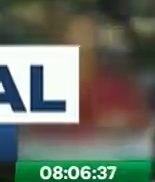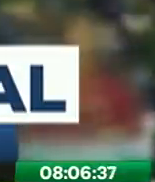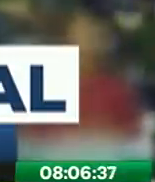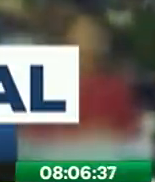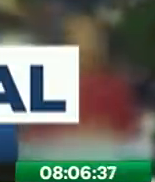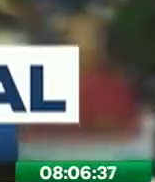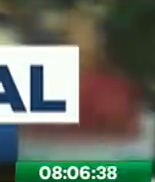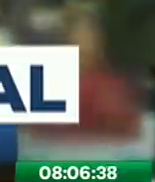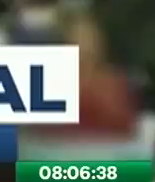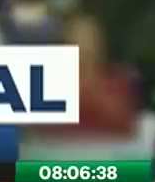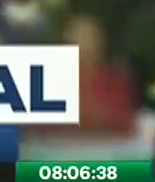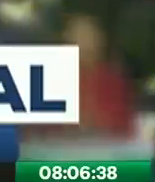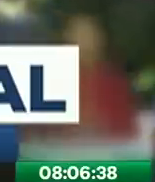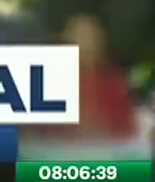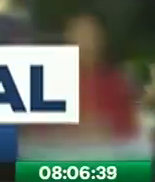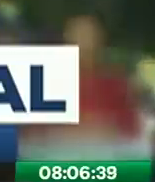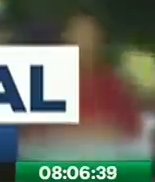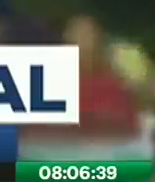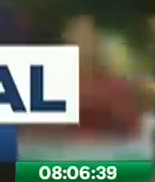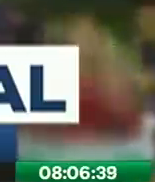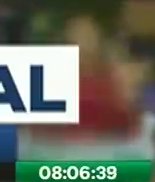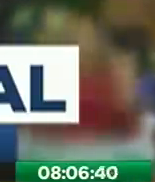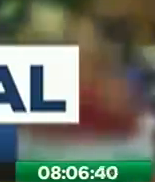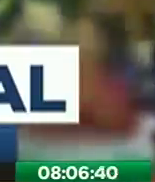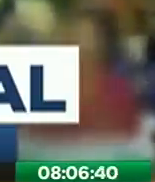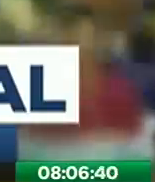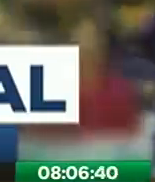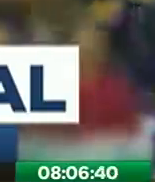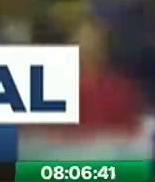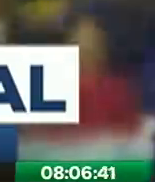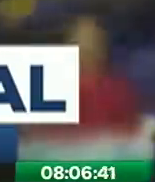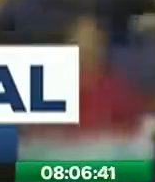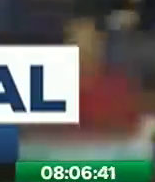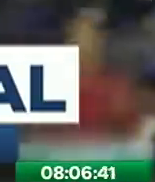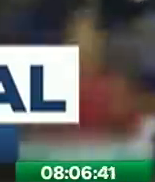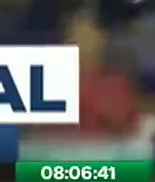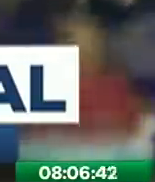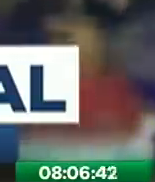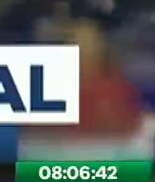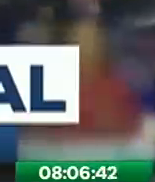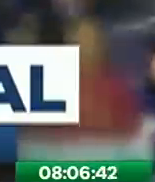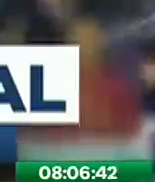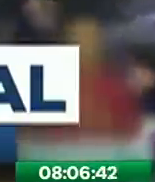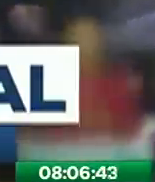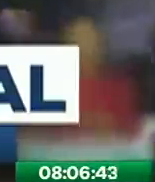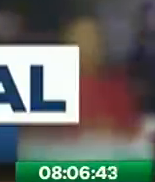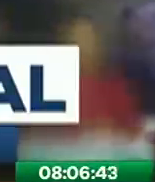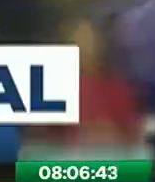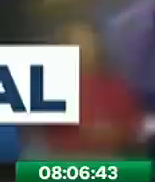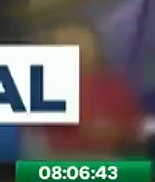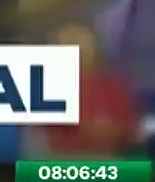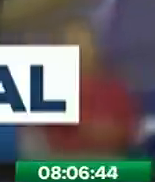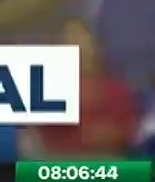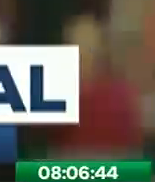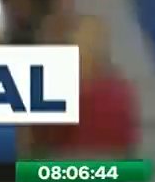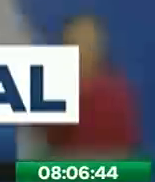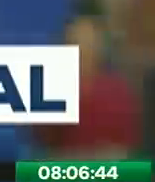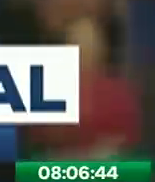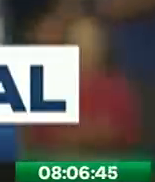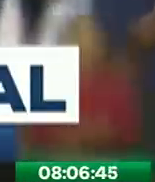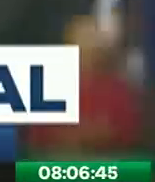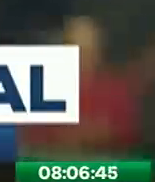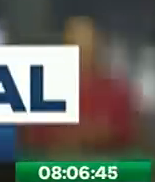Quito, 1-1 en la primera final del campeonato ecuatoriano de fútbol, jugado anoche en el estadio